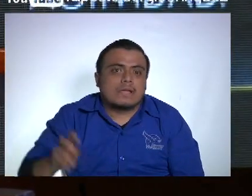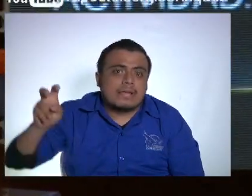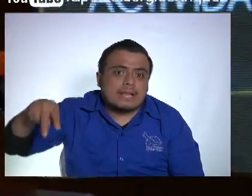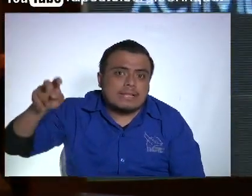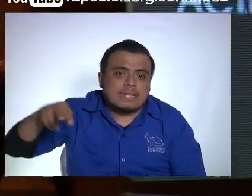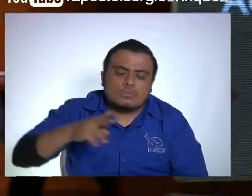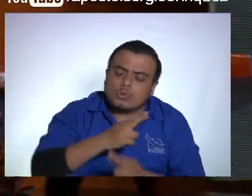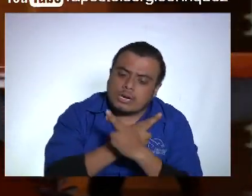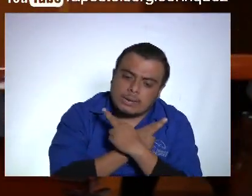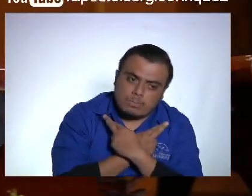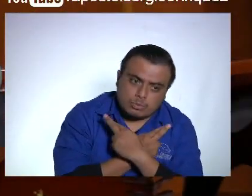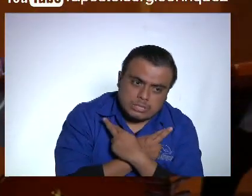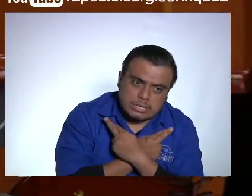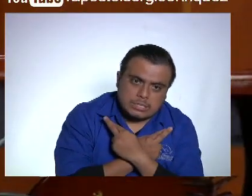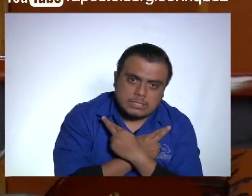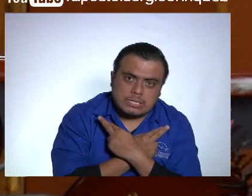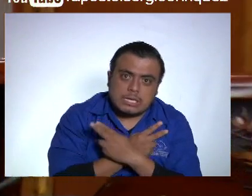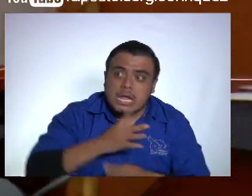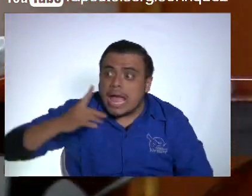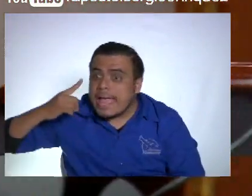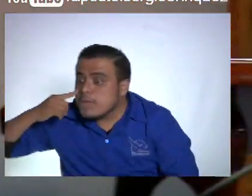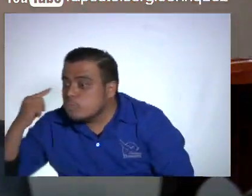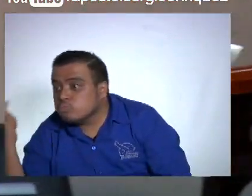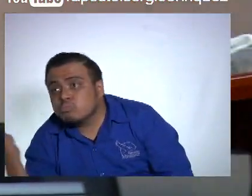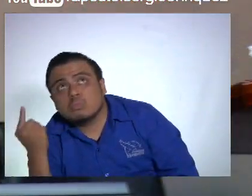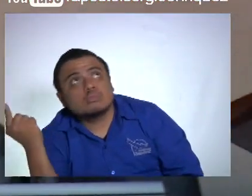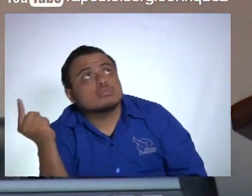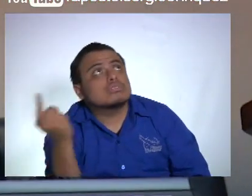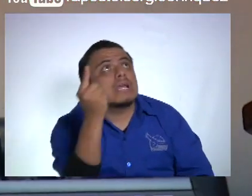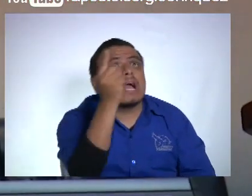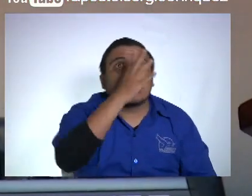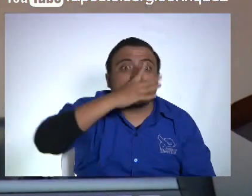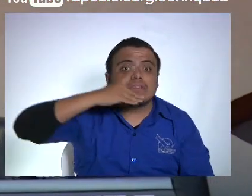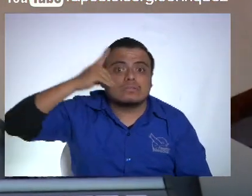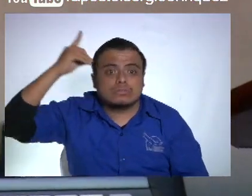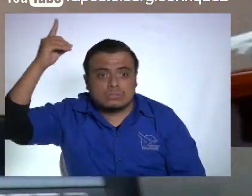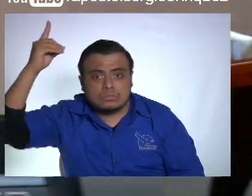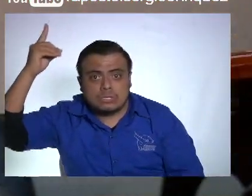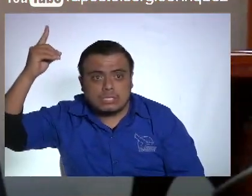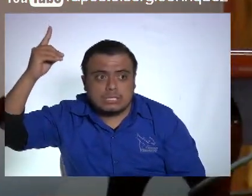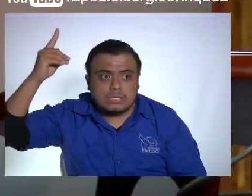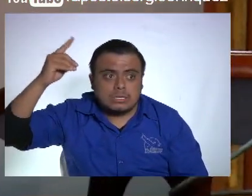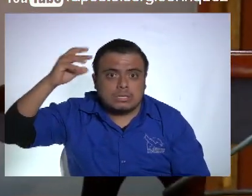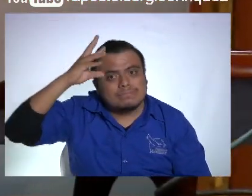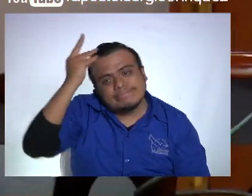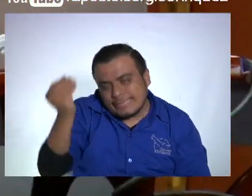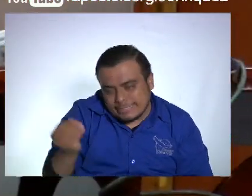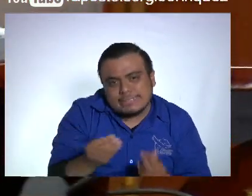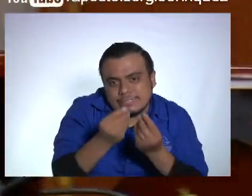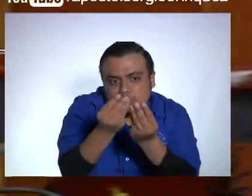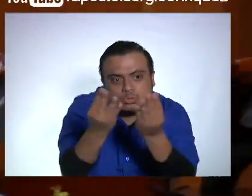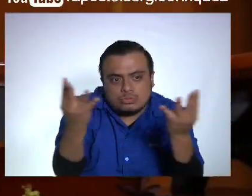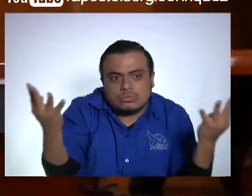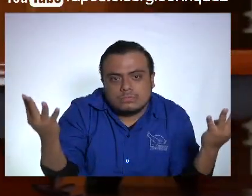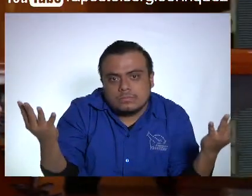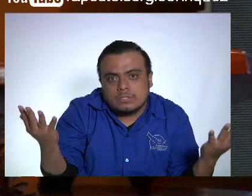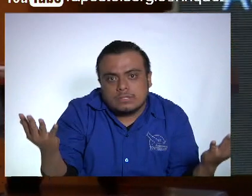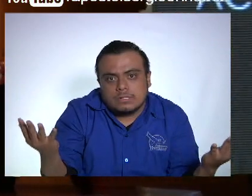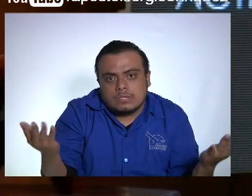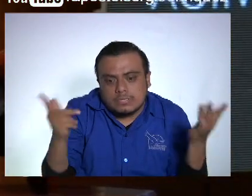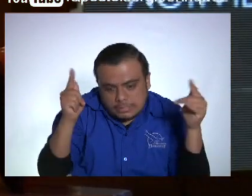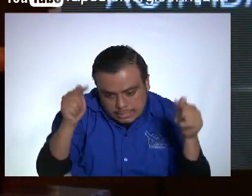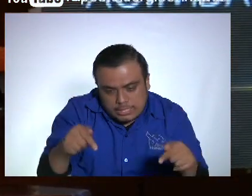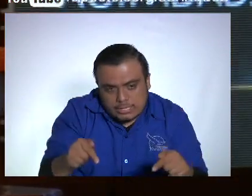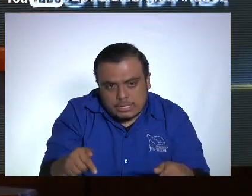Necesitamos reposar y buscar el rostro del Señor, porque ahí está la solución, en esta